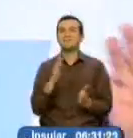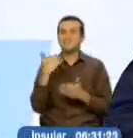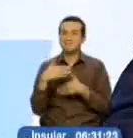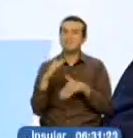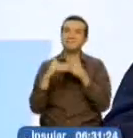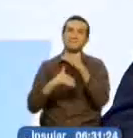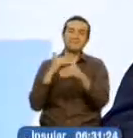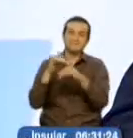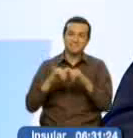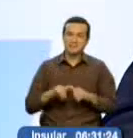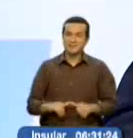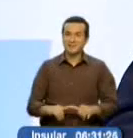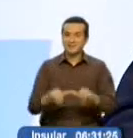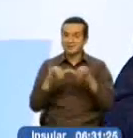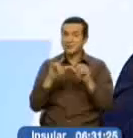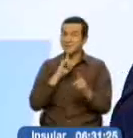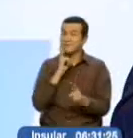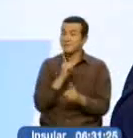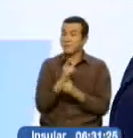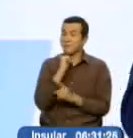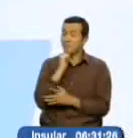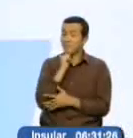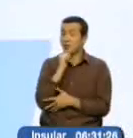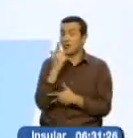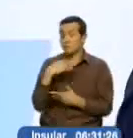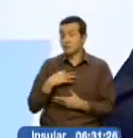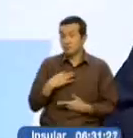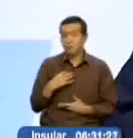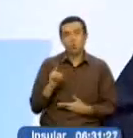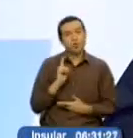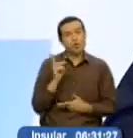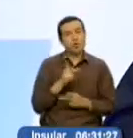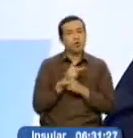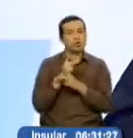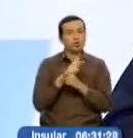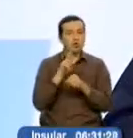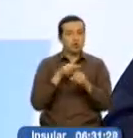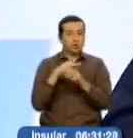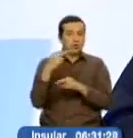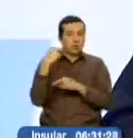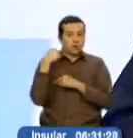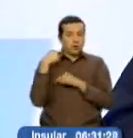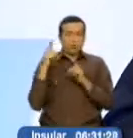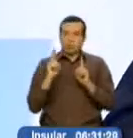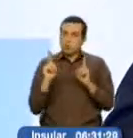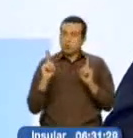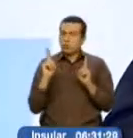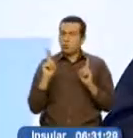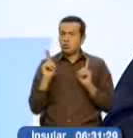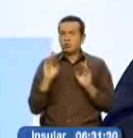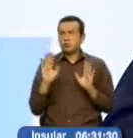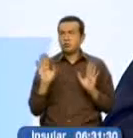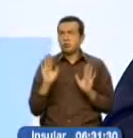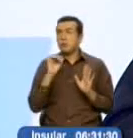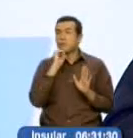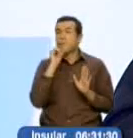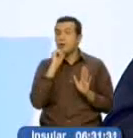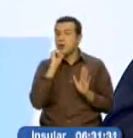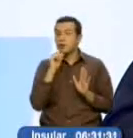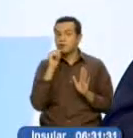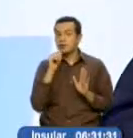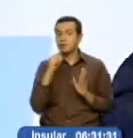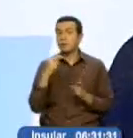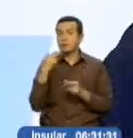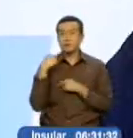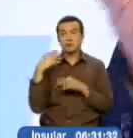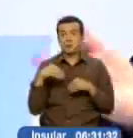proceso inconcluso. Y más que por falta de voluntad del Consejo Nacional de Competencias, porque todavía no se puede